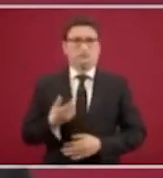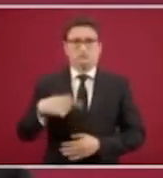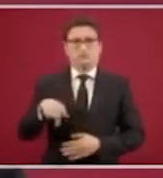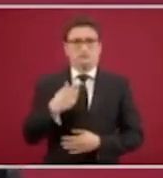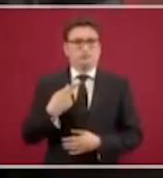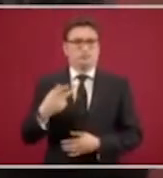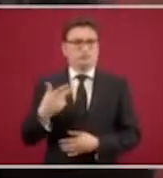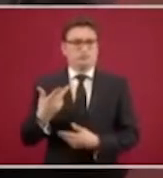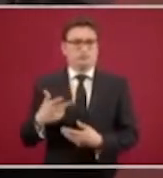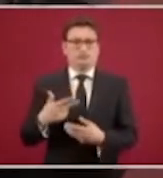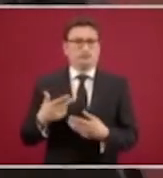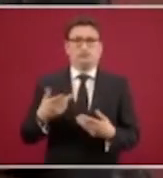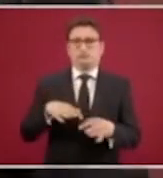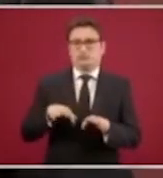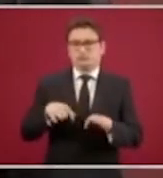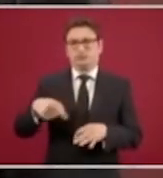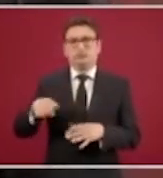Ellos tienen que